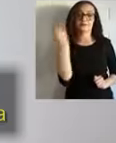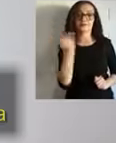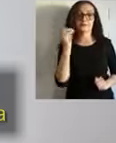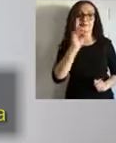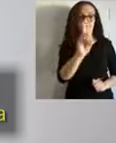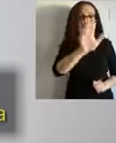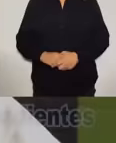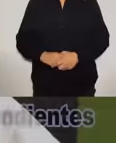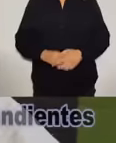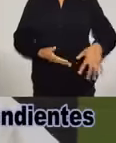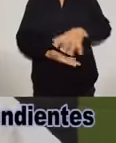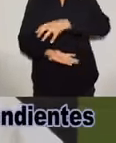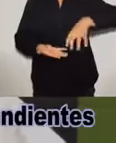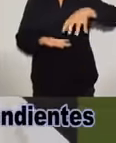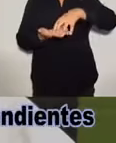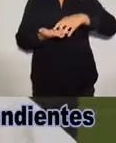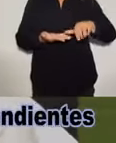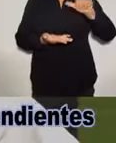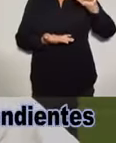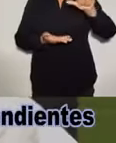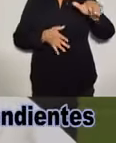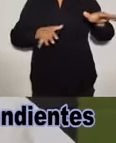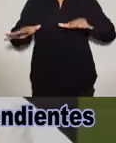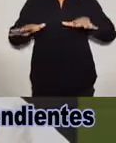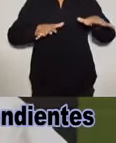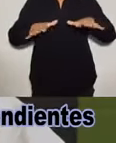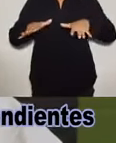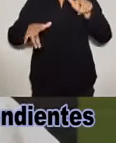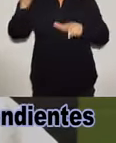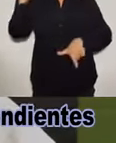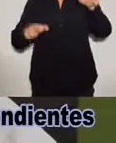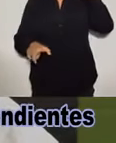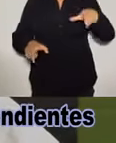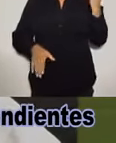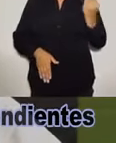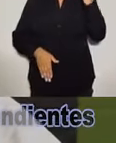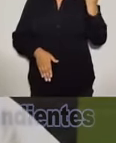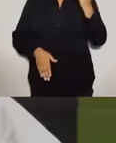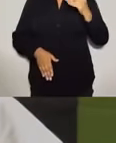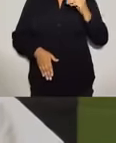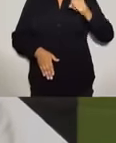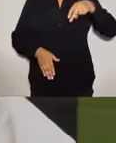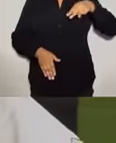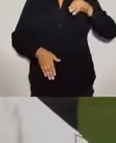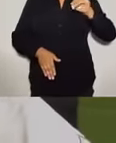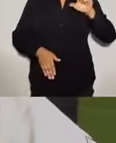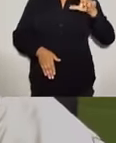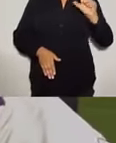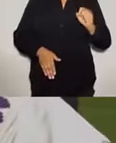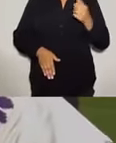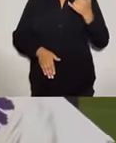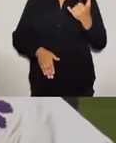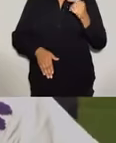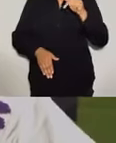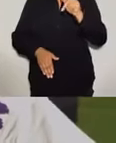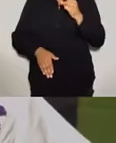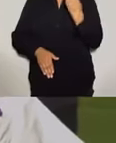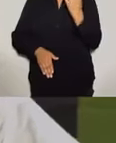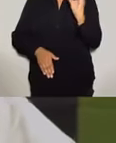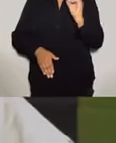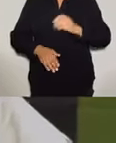Independiente. Distrito 8. Distrito 6. Movimientos sociales independientes. Daniela Albornoz